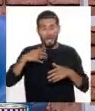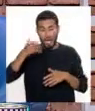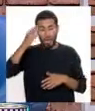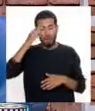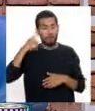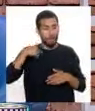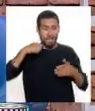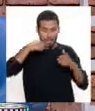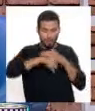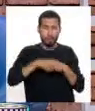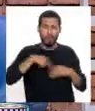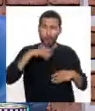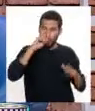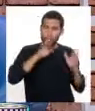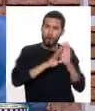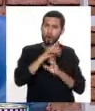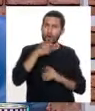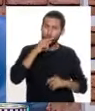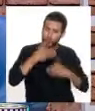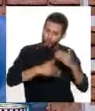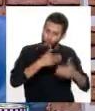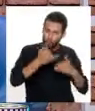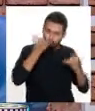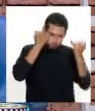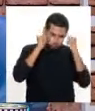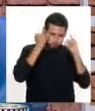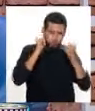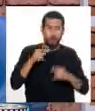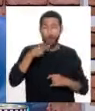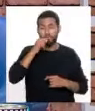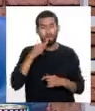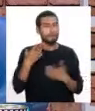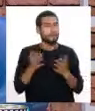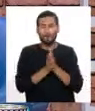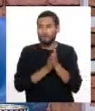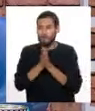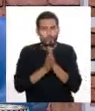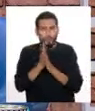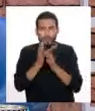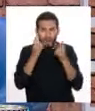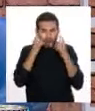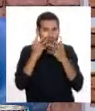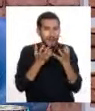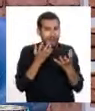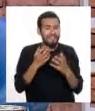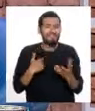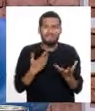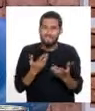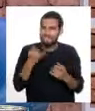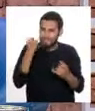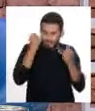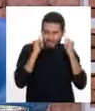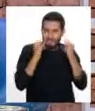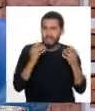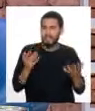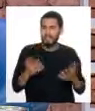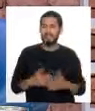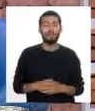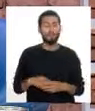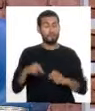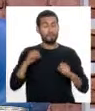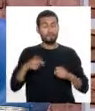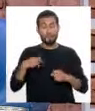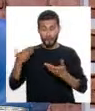seguir salir adelante como mujer, más que nada. A veces las mujeres somos marginadas quizás, ¿no?, por los varones, Y de alguna manera, con